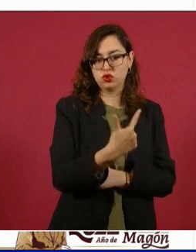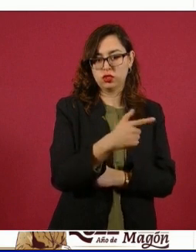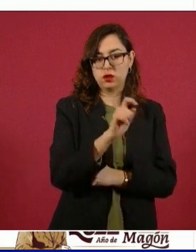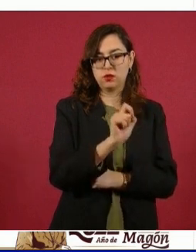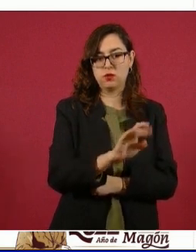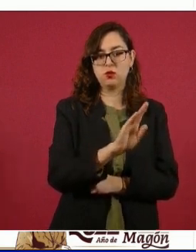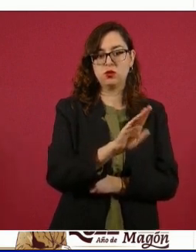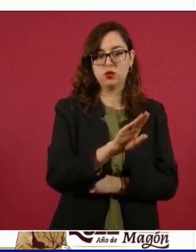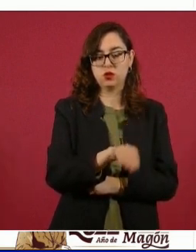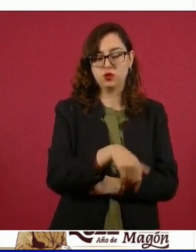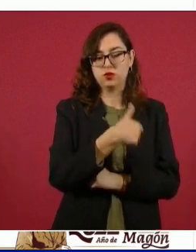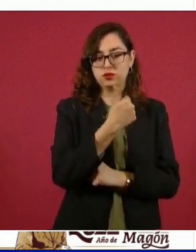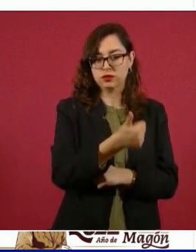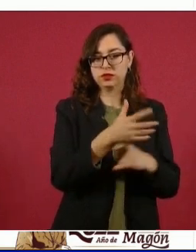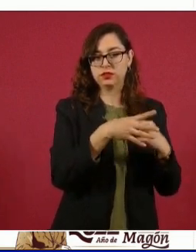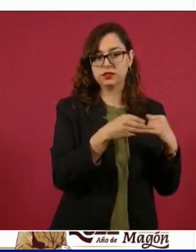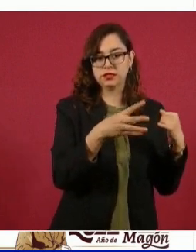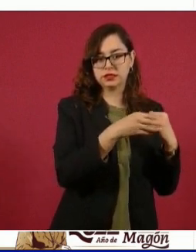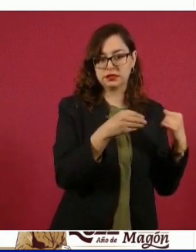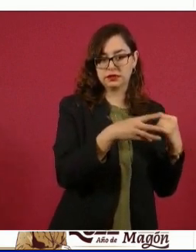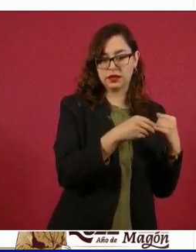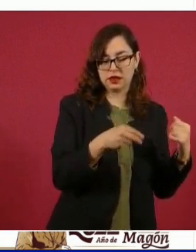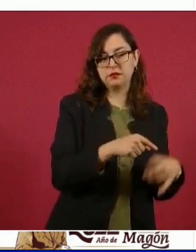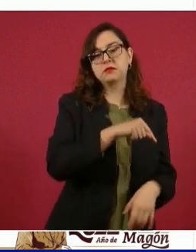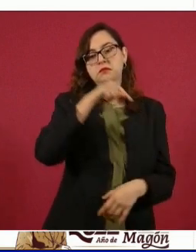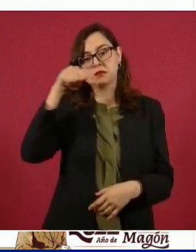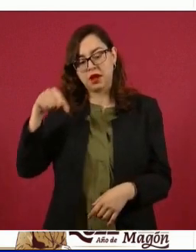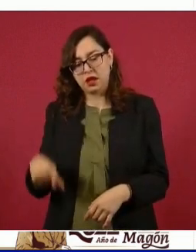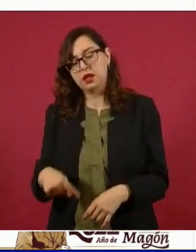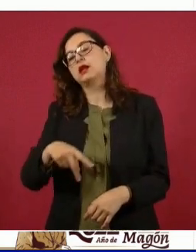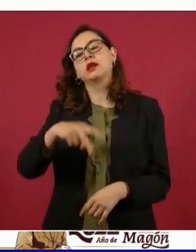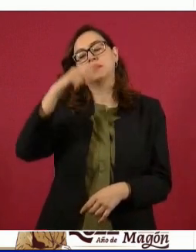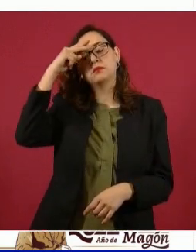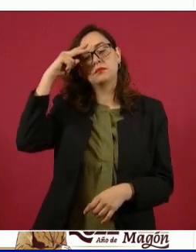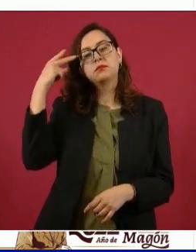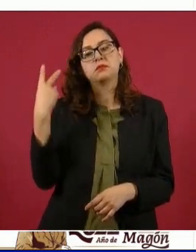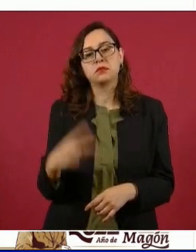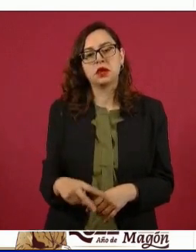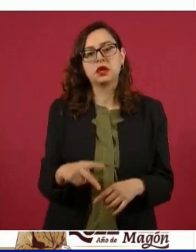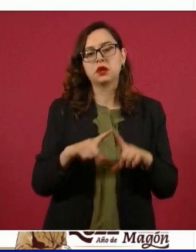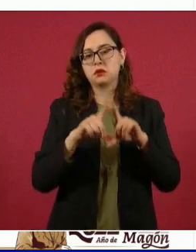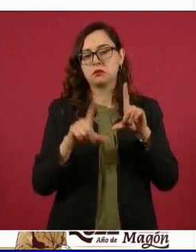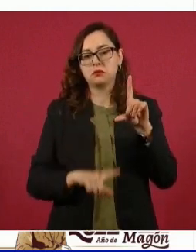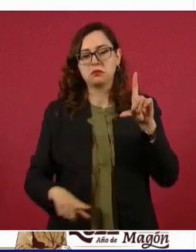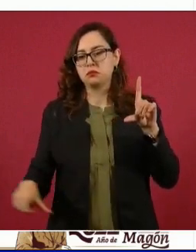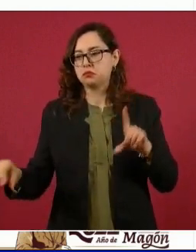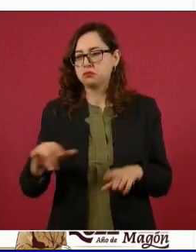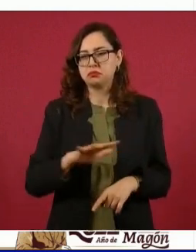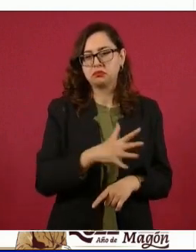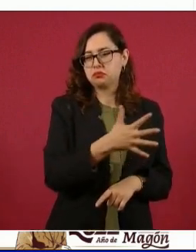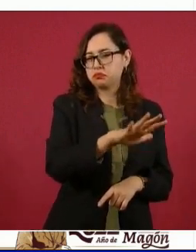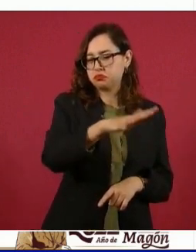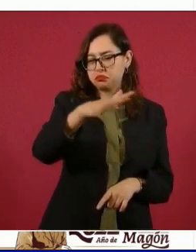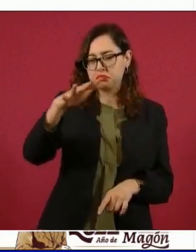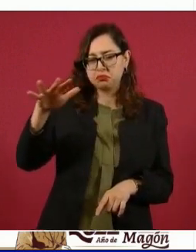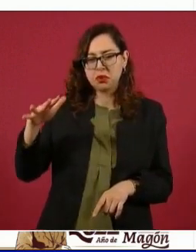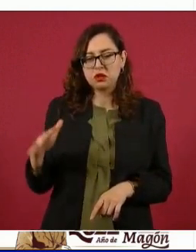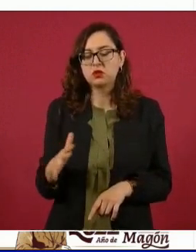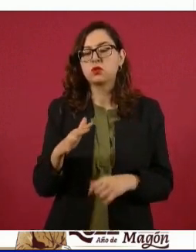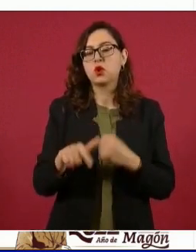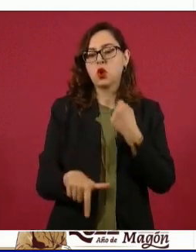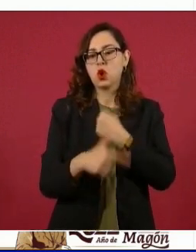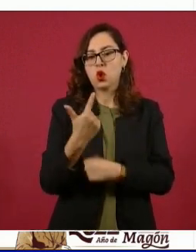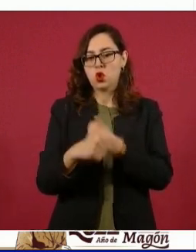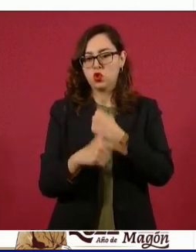pesos 96 centavos, y el promedio de los precios de las 220 regiones en el país